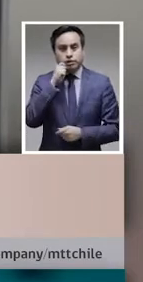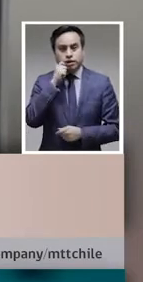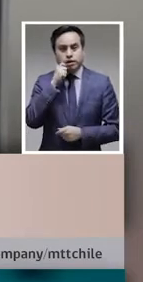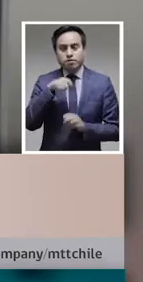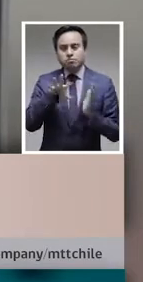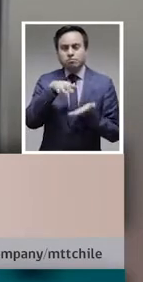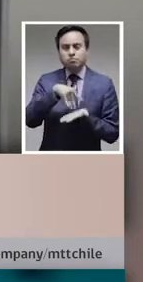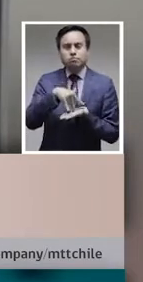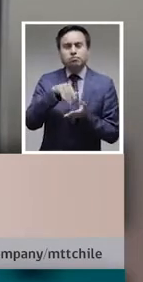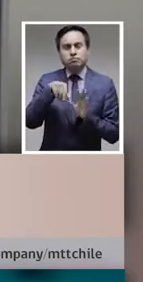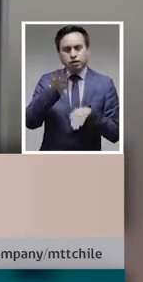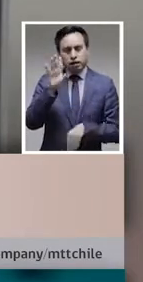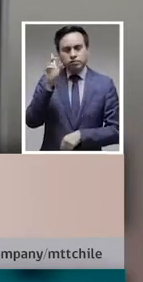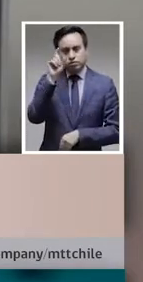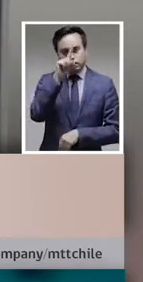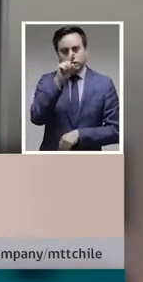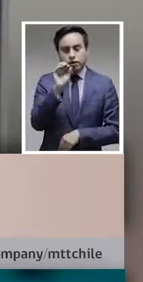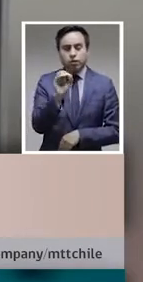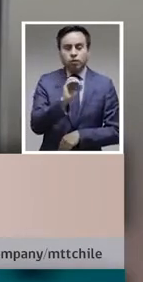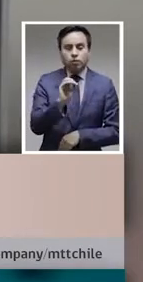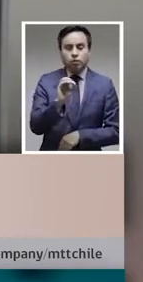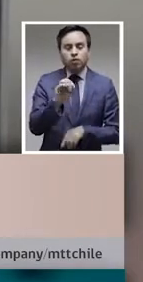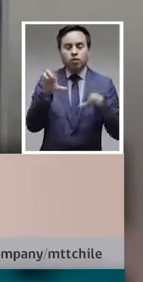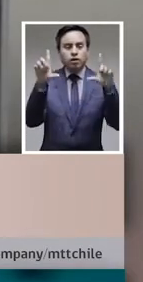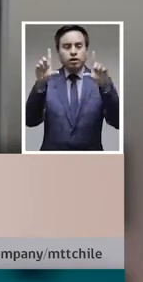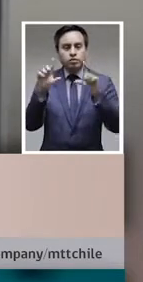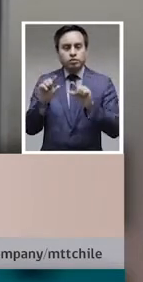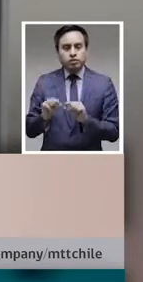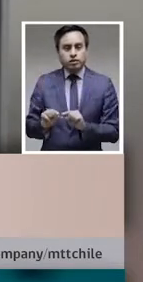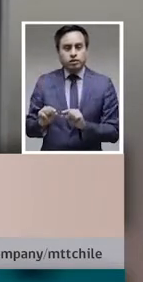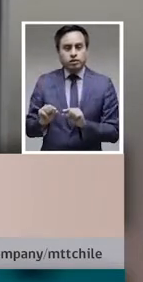más vulnerables o reducir